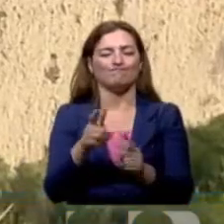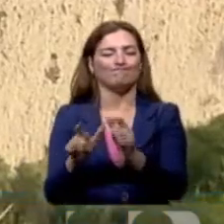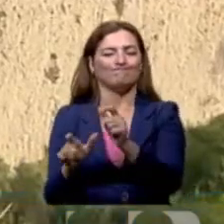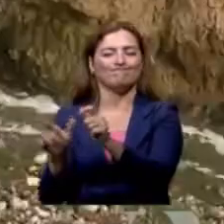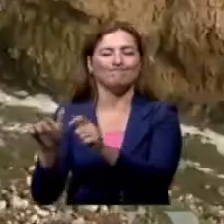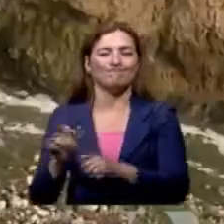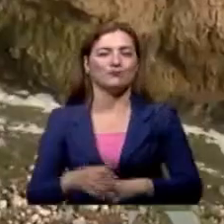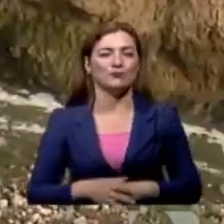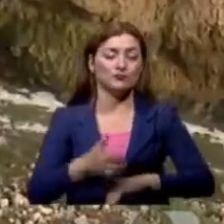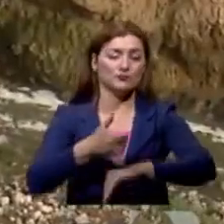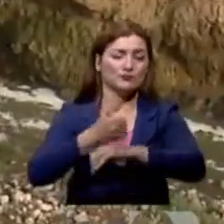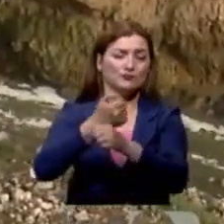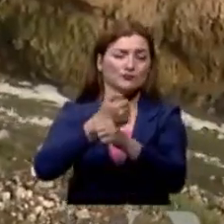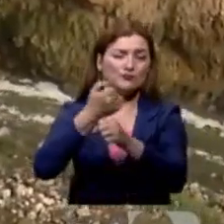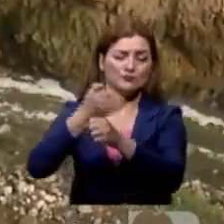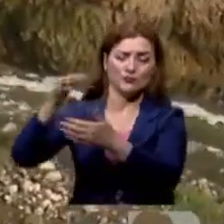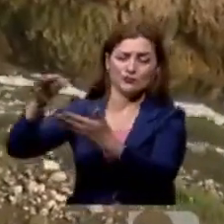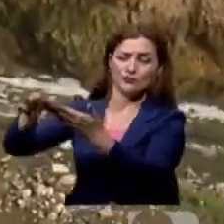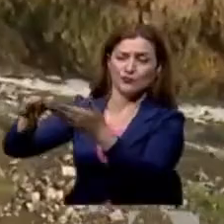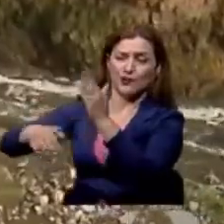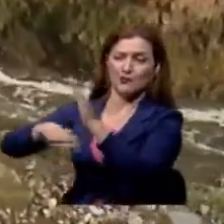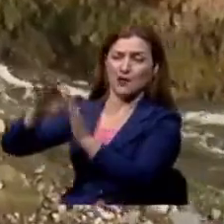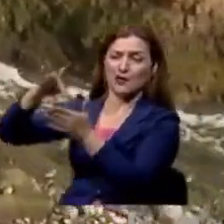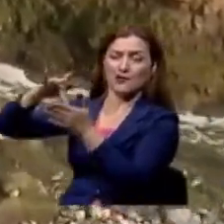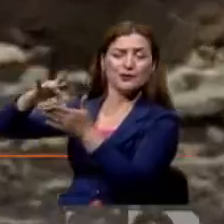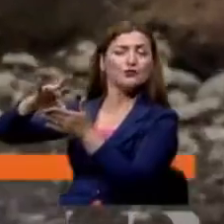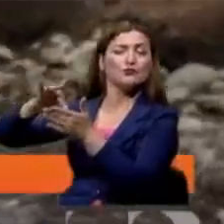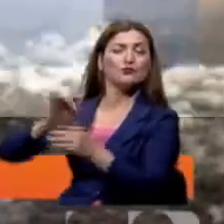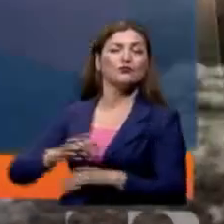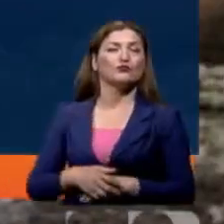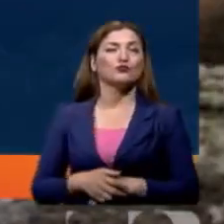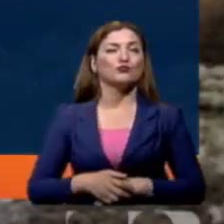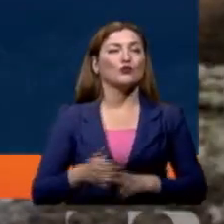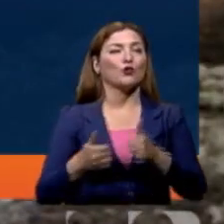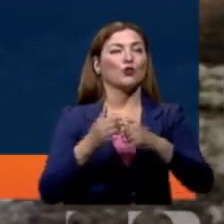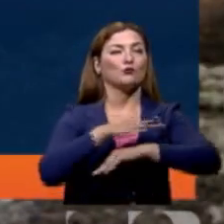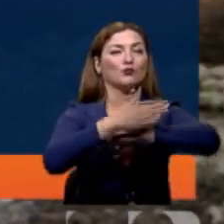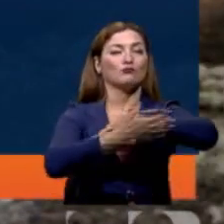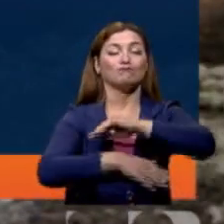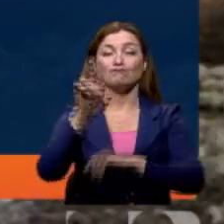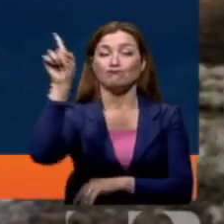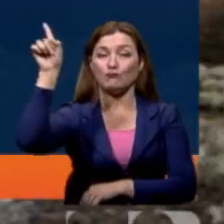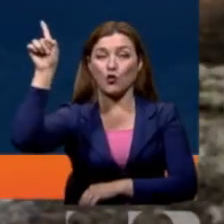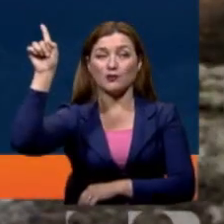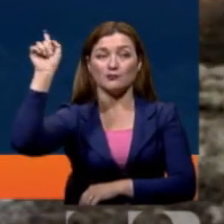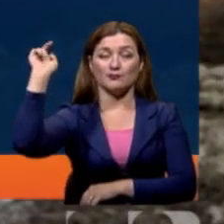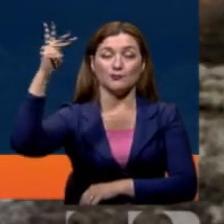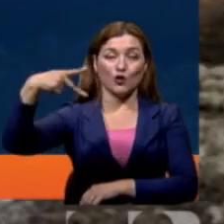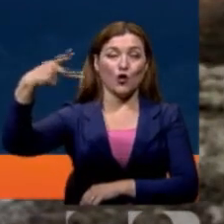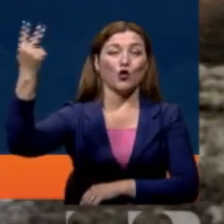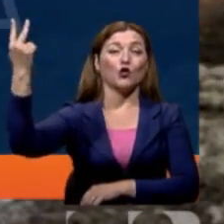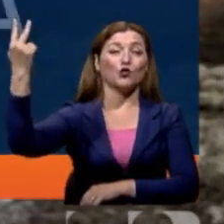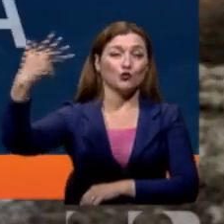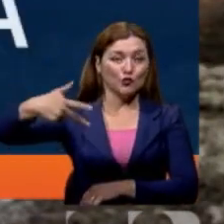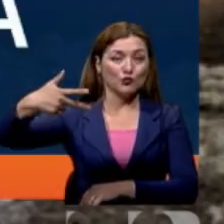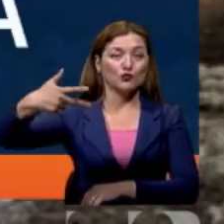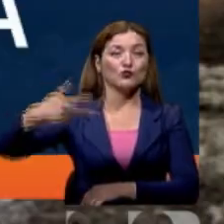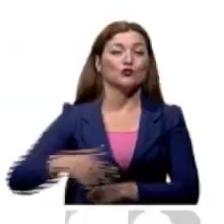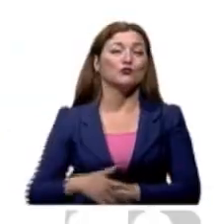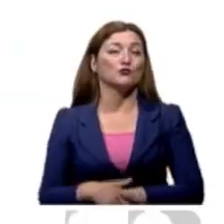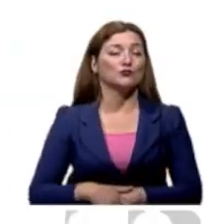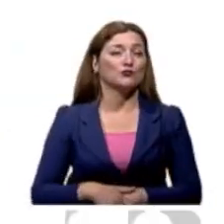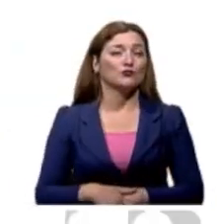Quito se podrían presentar dos escenarios. El primero, en caso de que el fenómeno sea fuerte en la región litoral, en Quito se podría presentar una